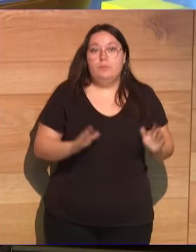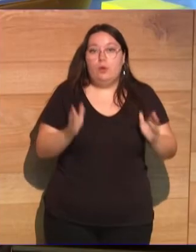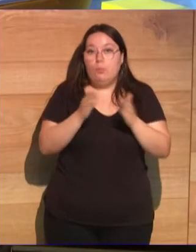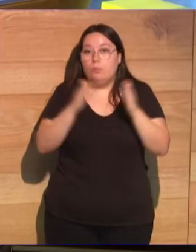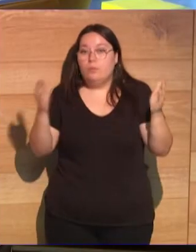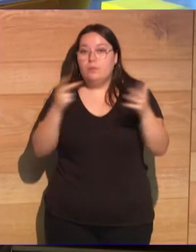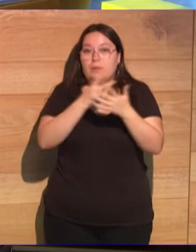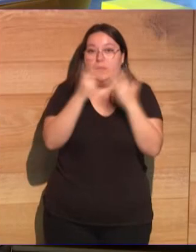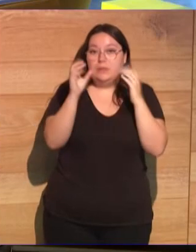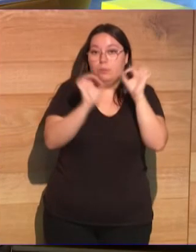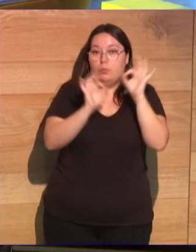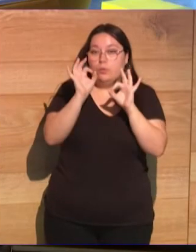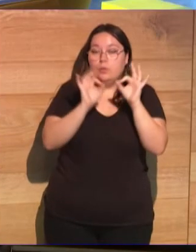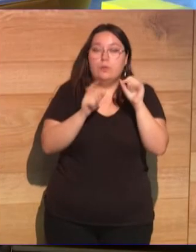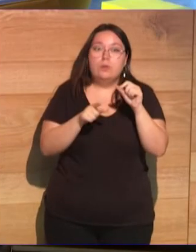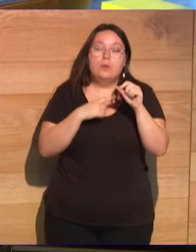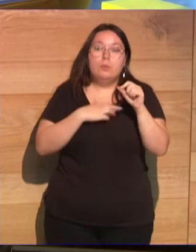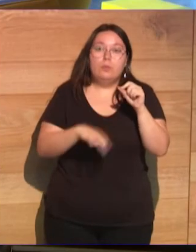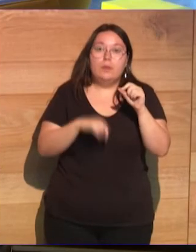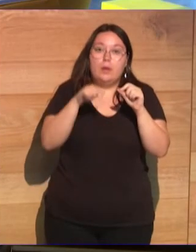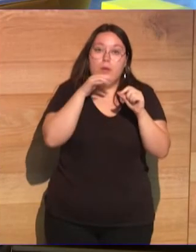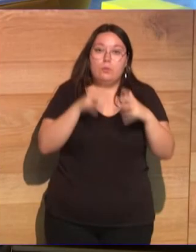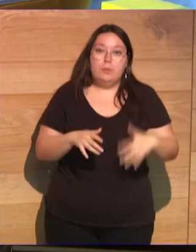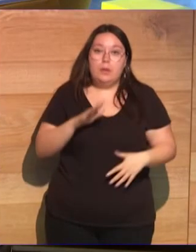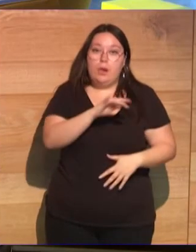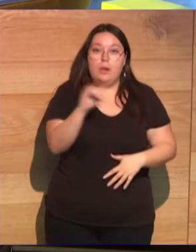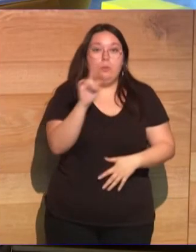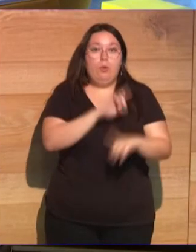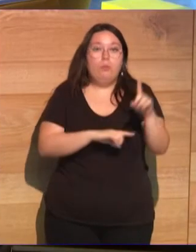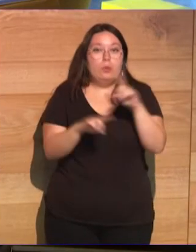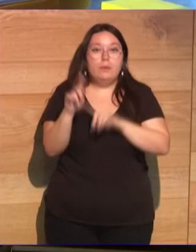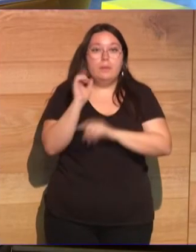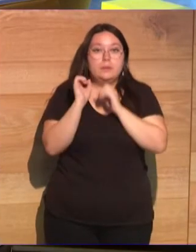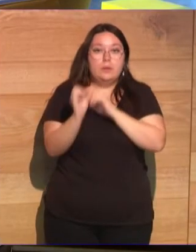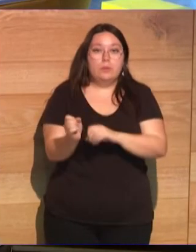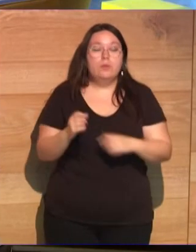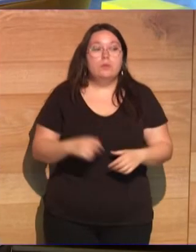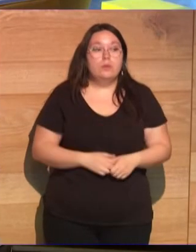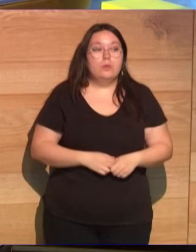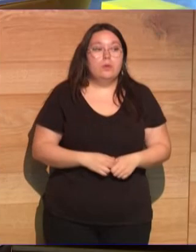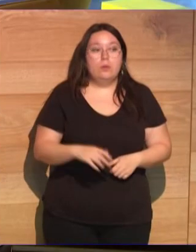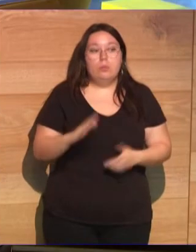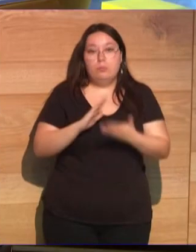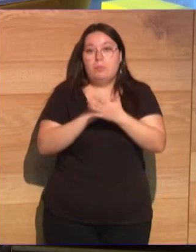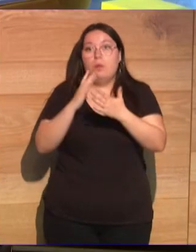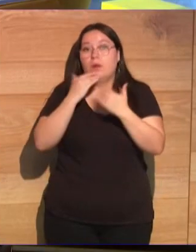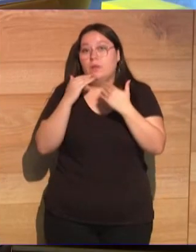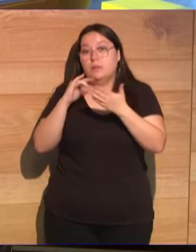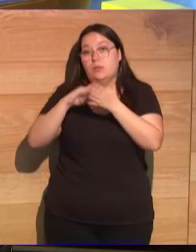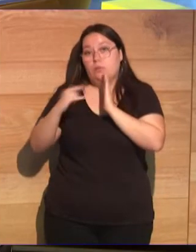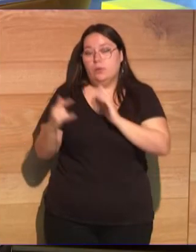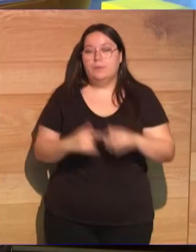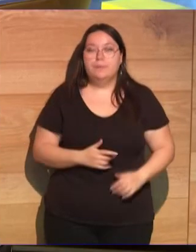al 17%, que podría tener a día de hoy, ya lo tiene, problemas adictivos mediados por la tecnología. Por lo